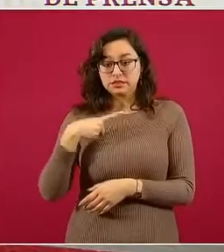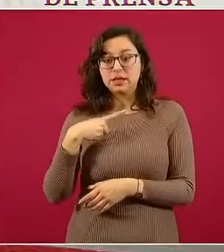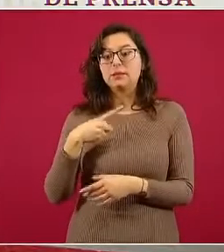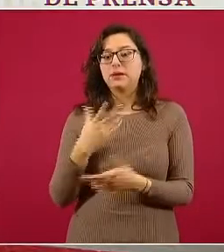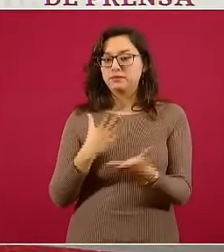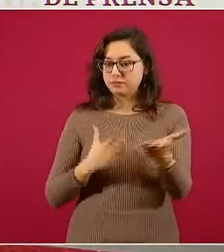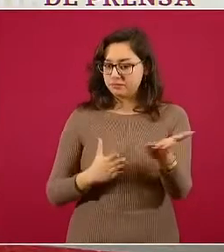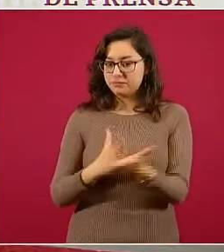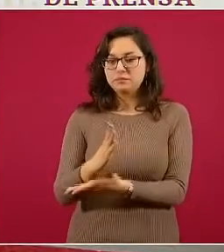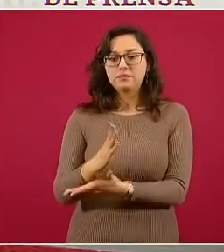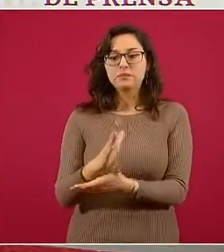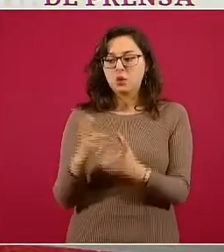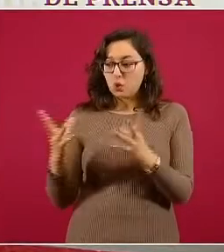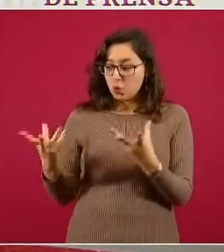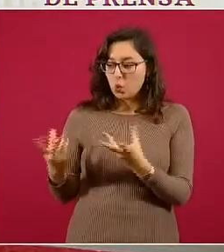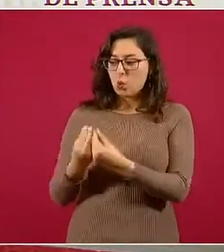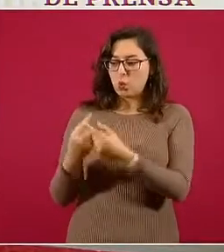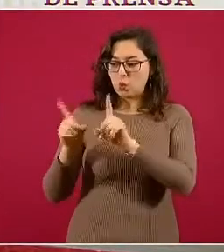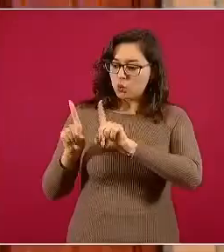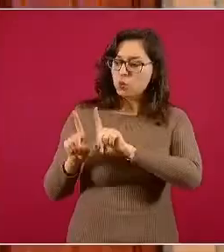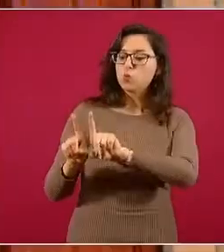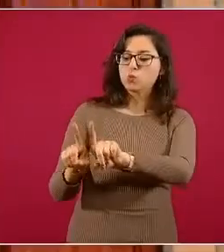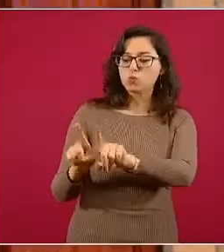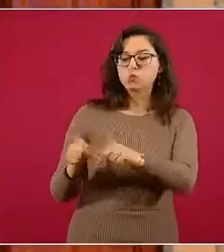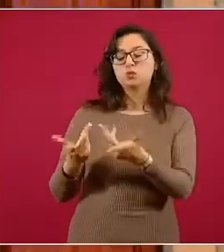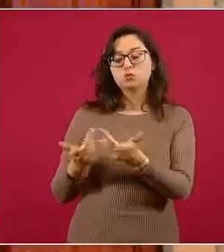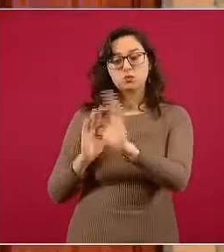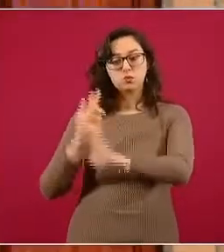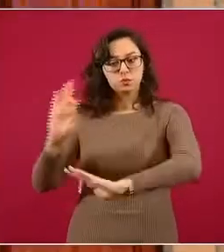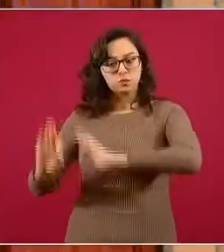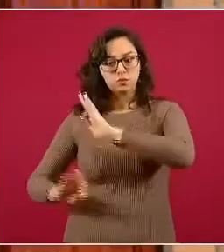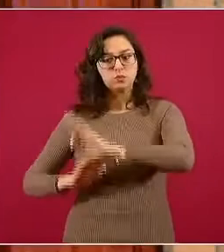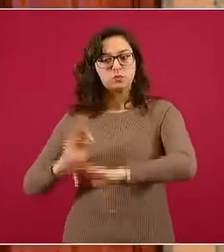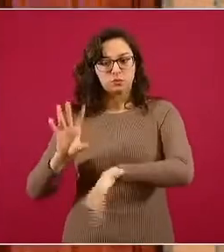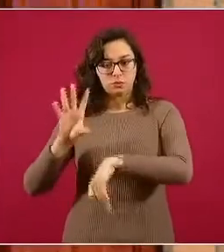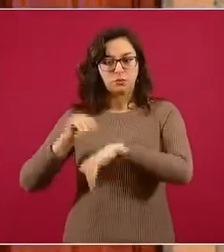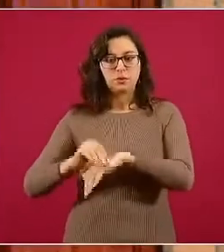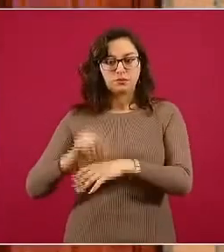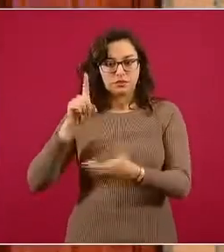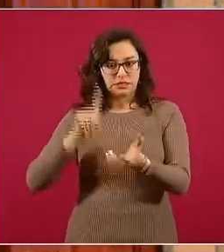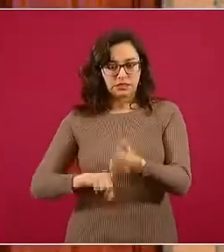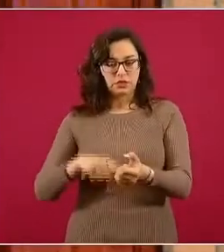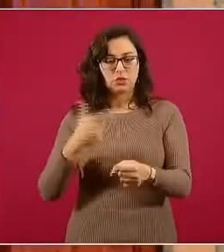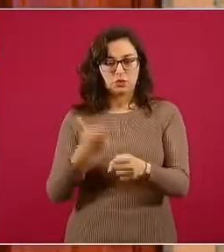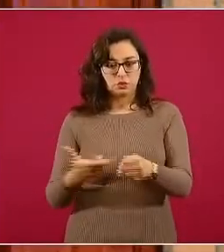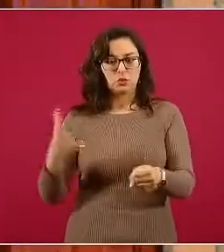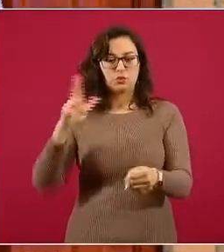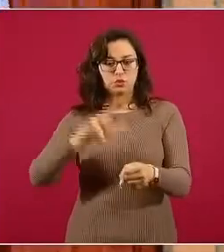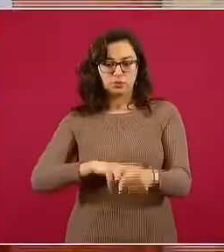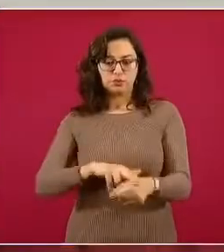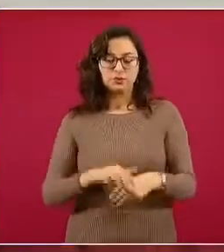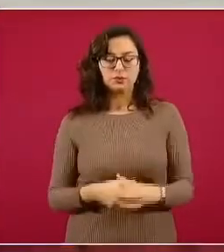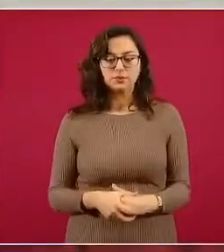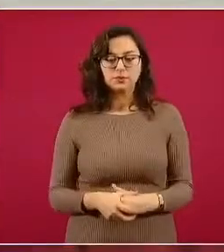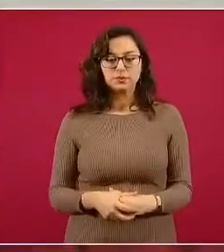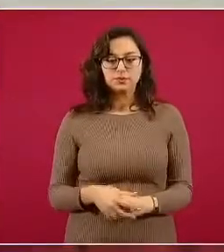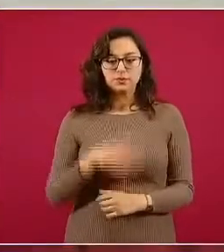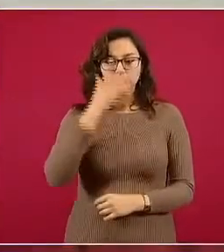y se les debe permitir las funciones que realizan en este entorno de la atención